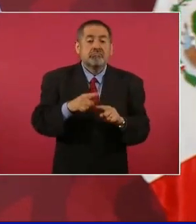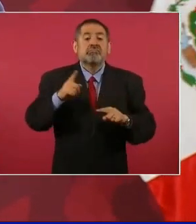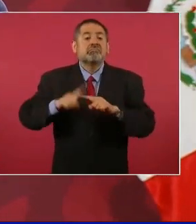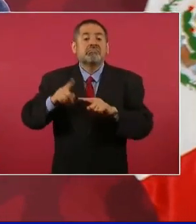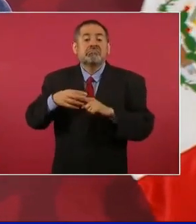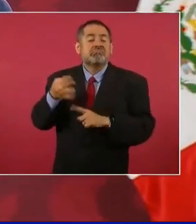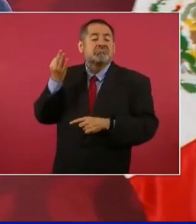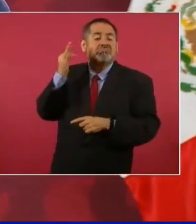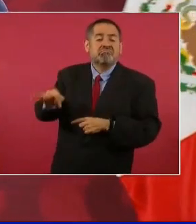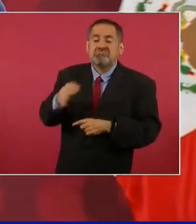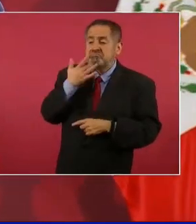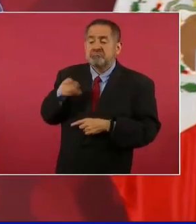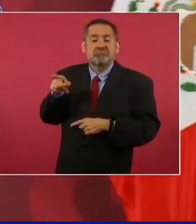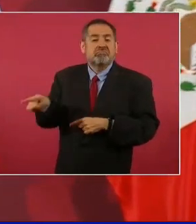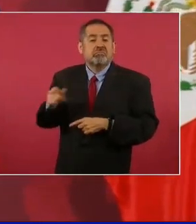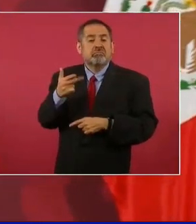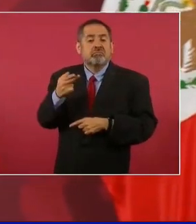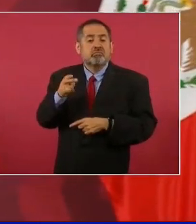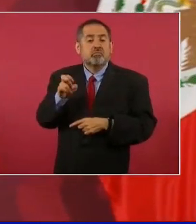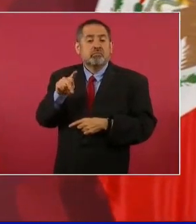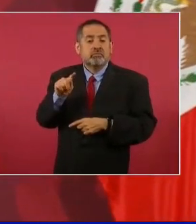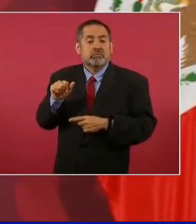otros.